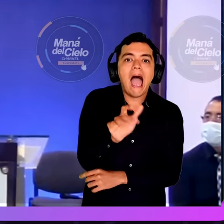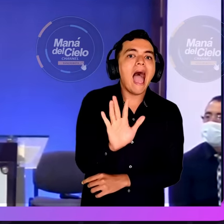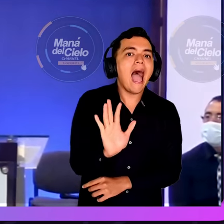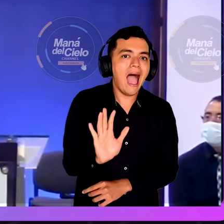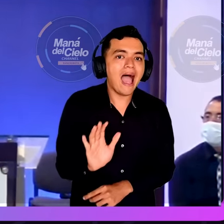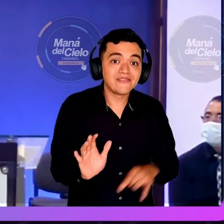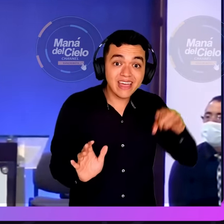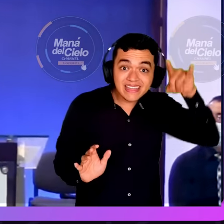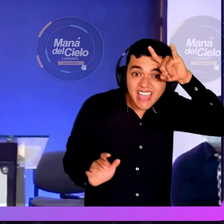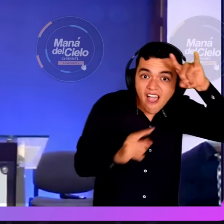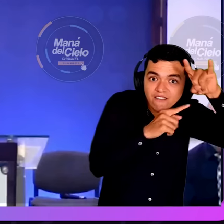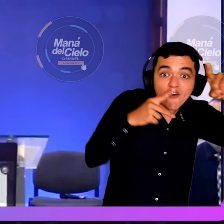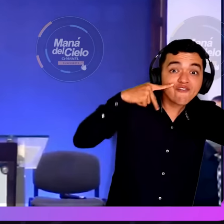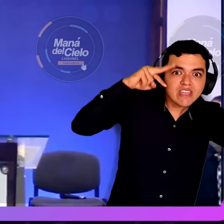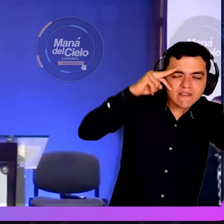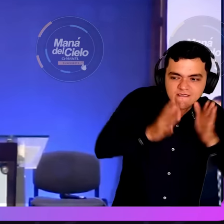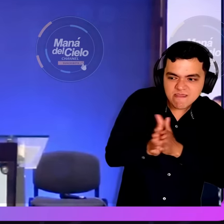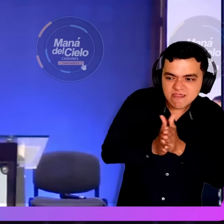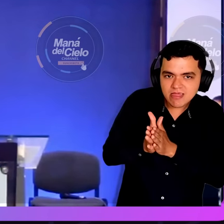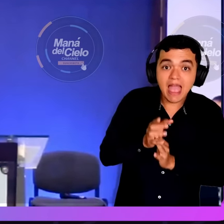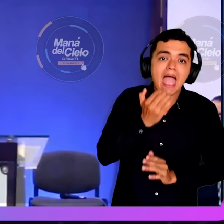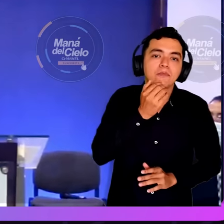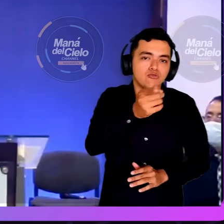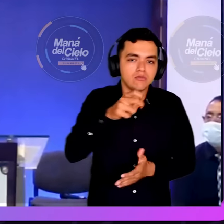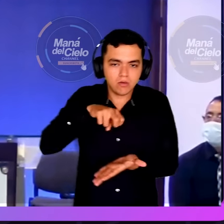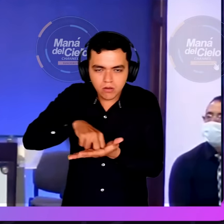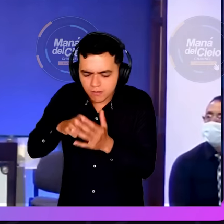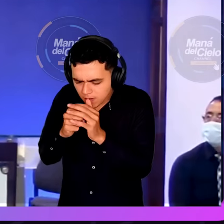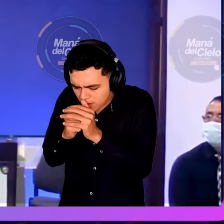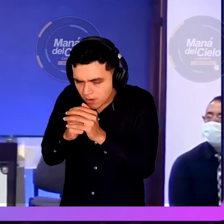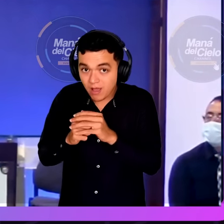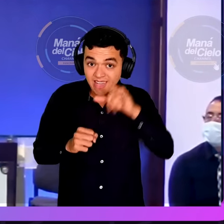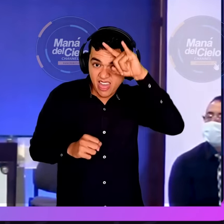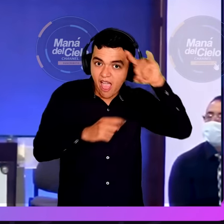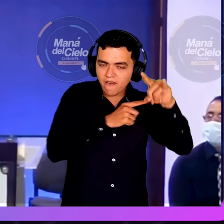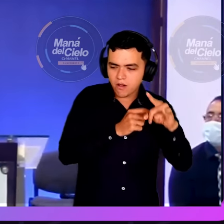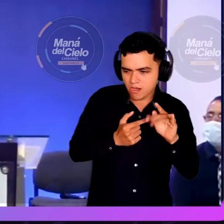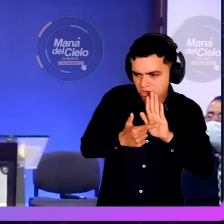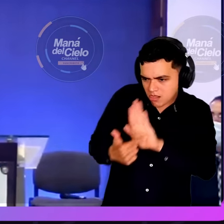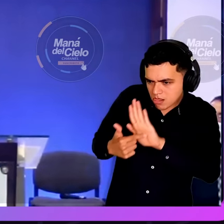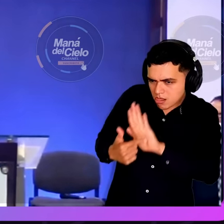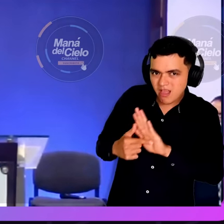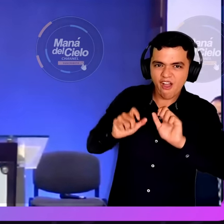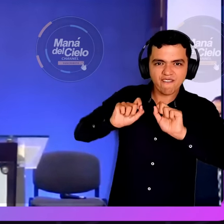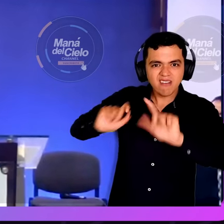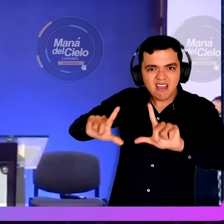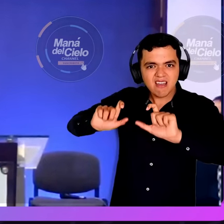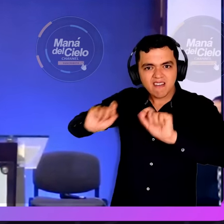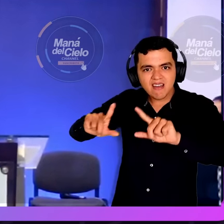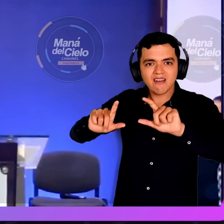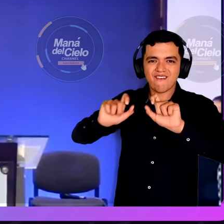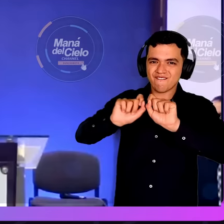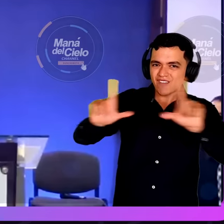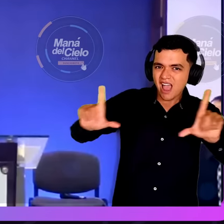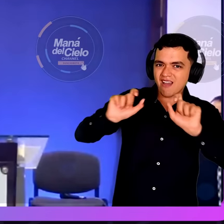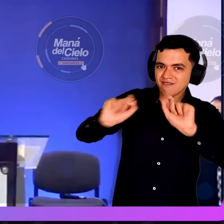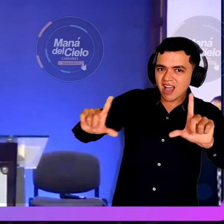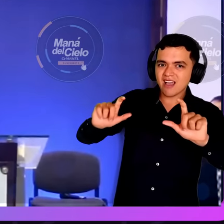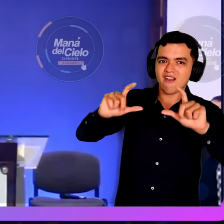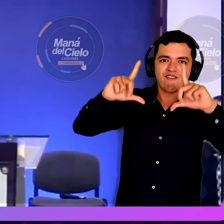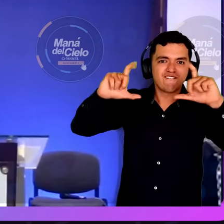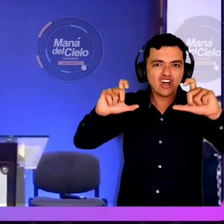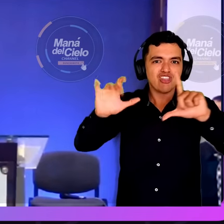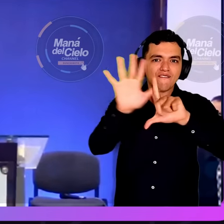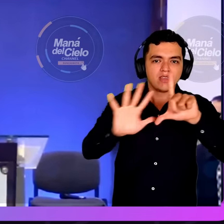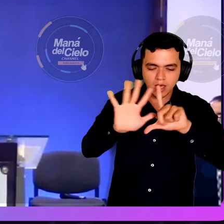igual manera, cuando usted se mete a ver demasiada televisión, usted se le mete esto, y el diablo no es bobo. Cuando usted se arrodilla a orar,